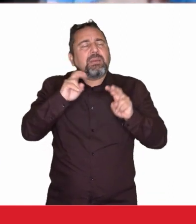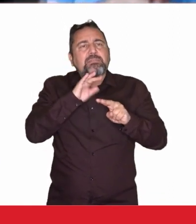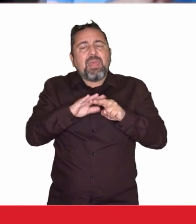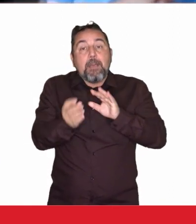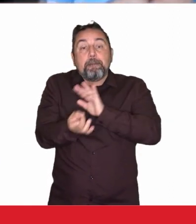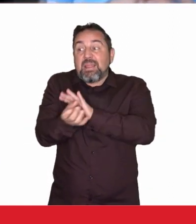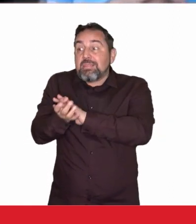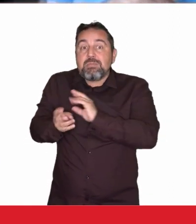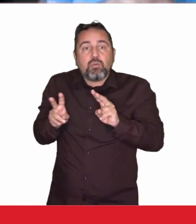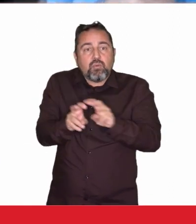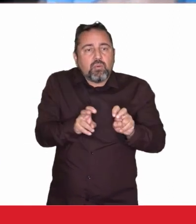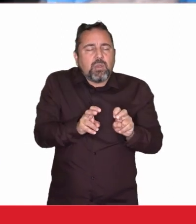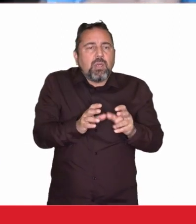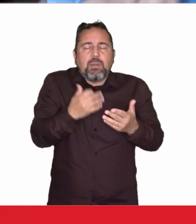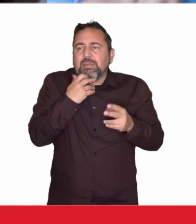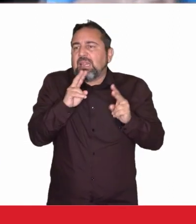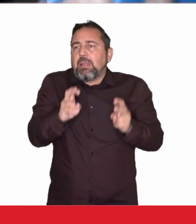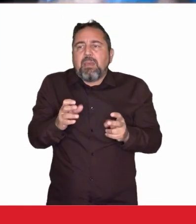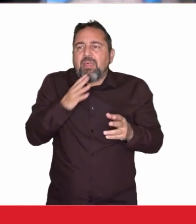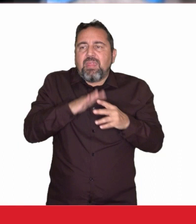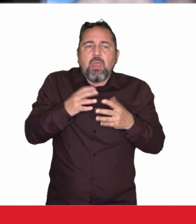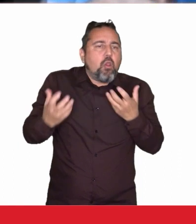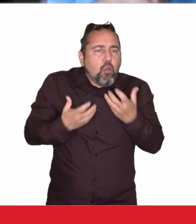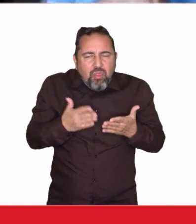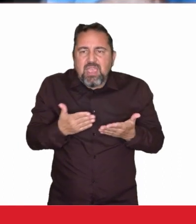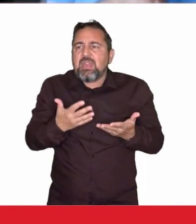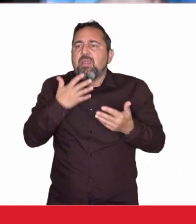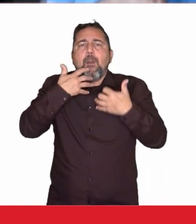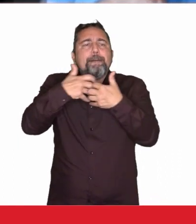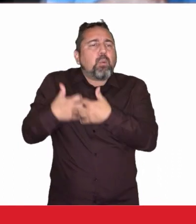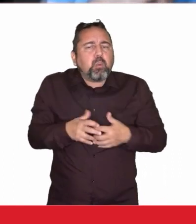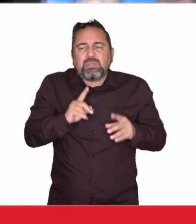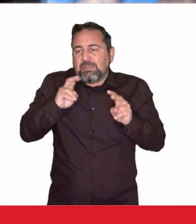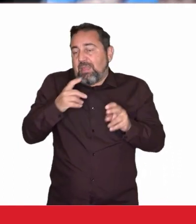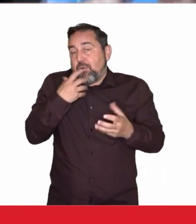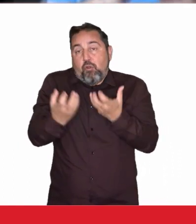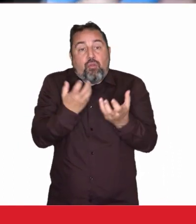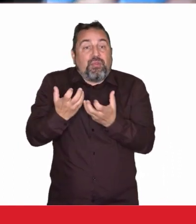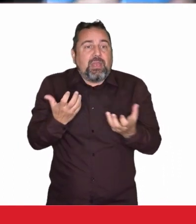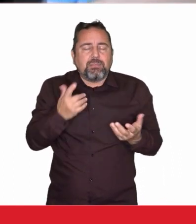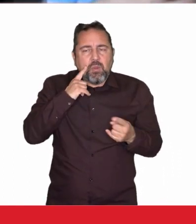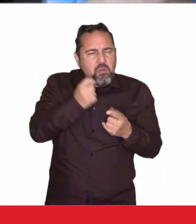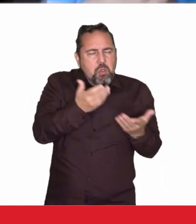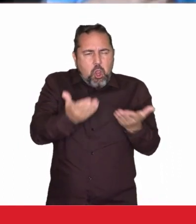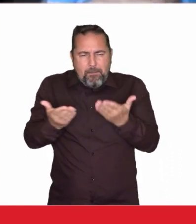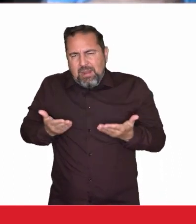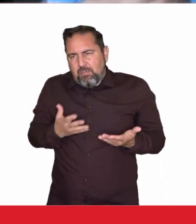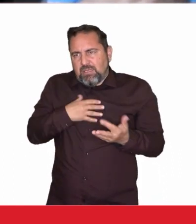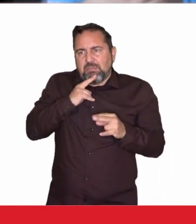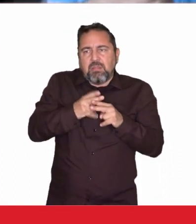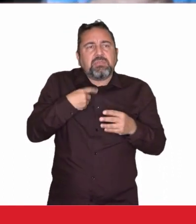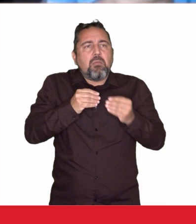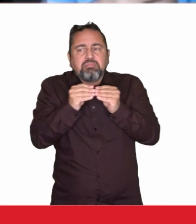Y luego también en muchos temas de emprendimiento hay, por ejemplo, los temas de cocina, de productos preparados de cocina, hay